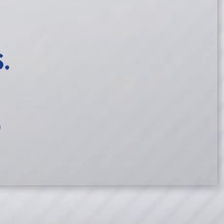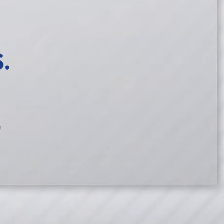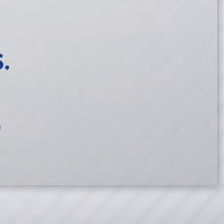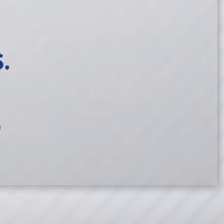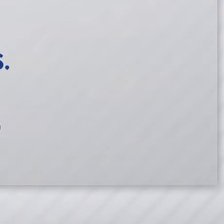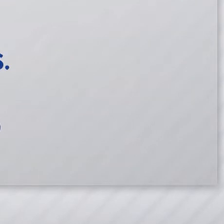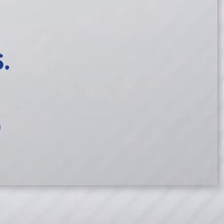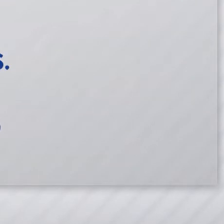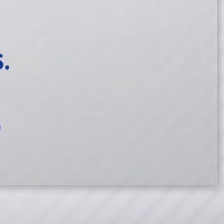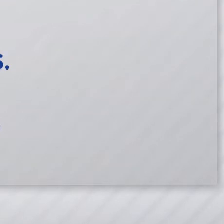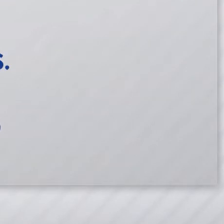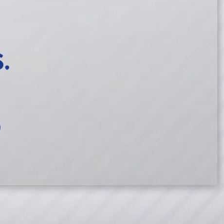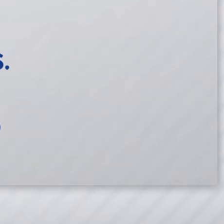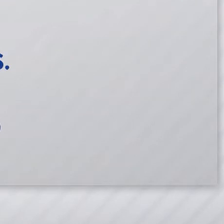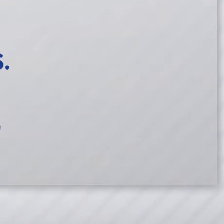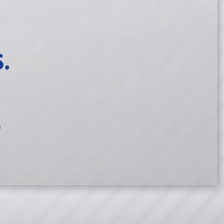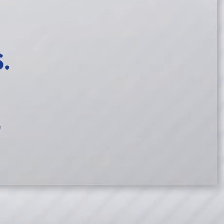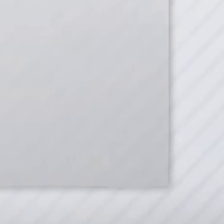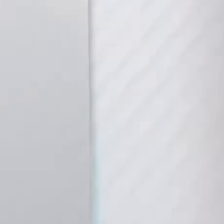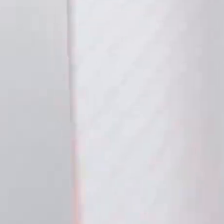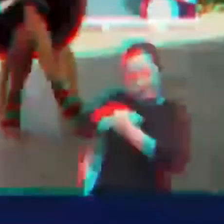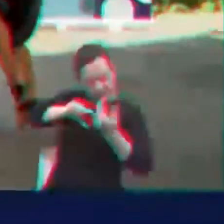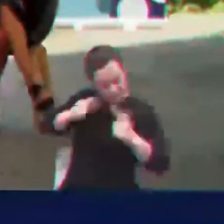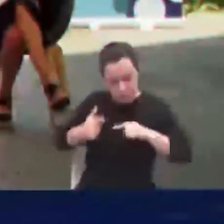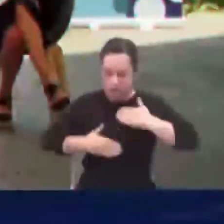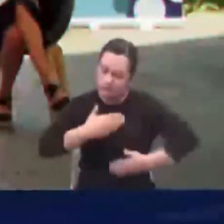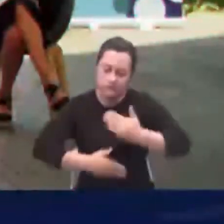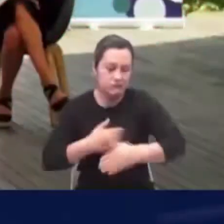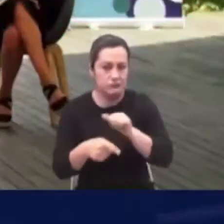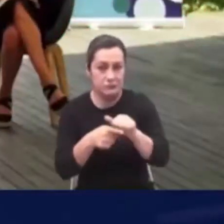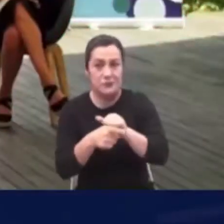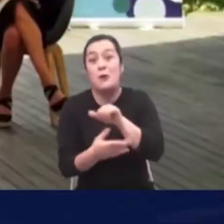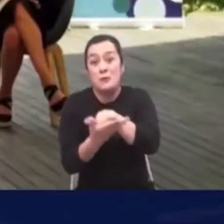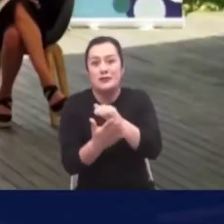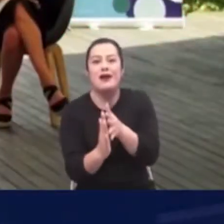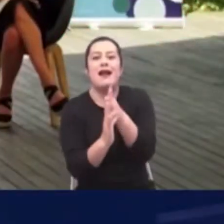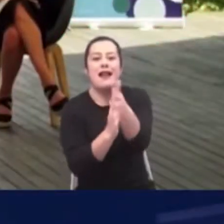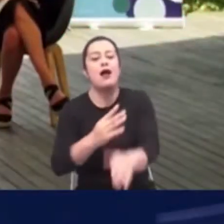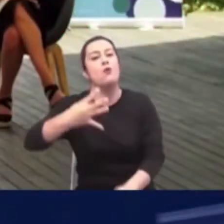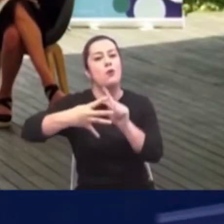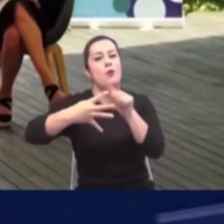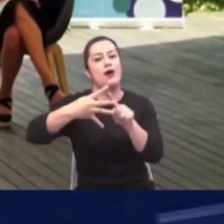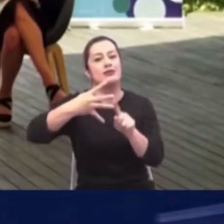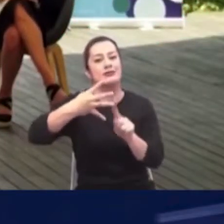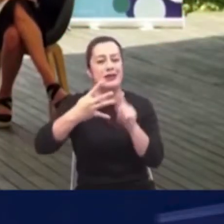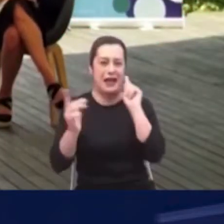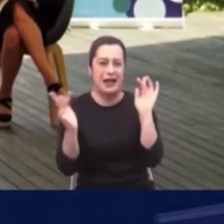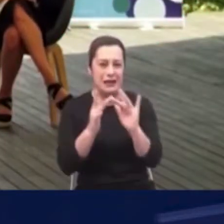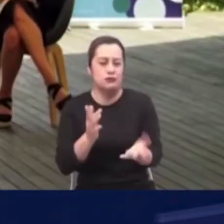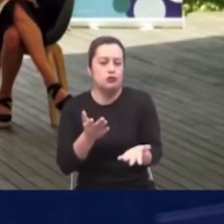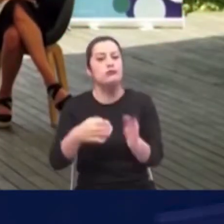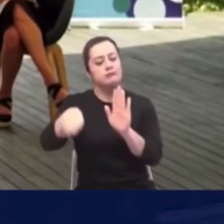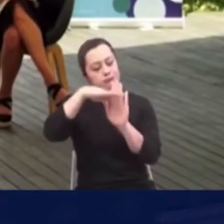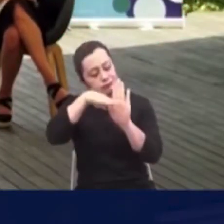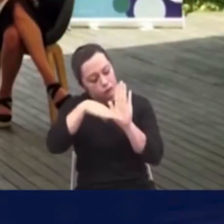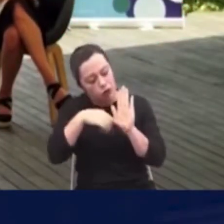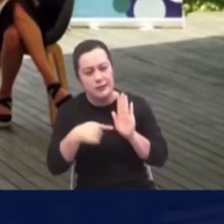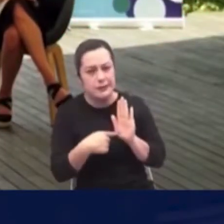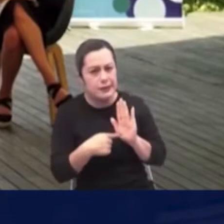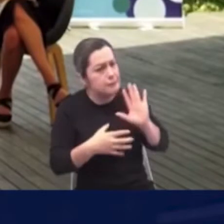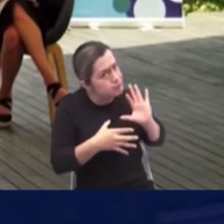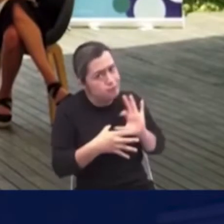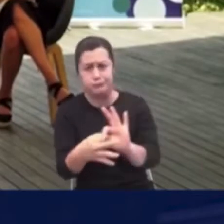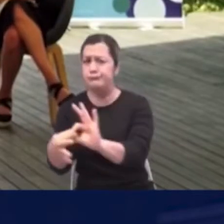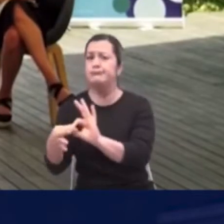de fortalecimiento académico y pedagógico. Esos cuatro elementos de la política para entender que todo está ligado,